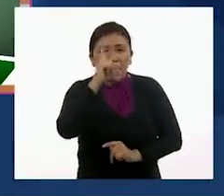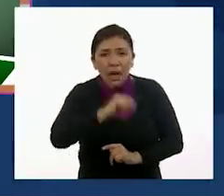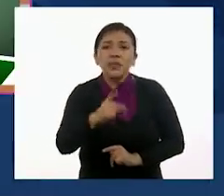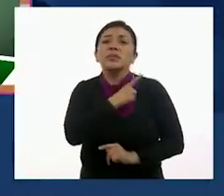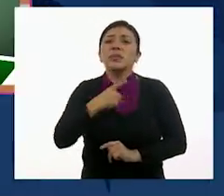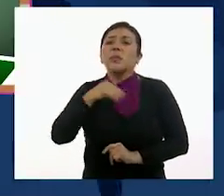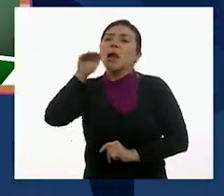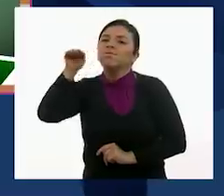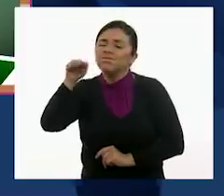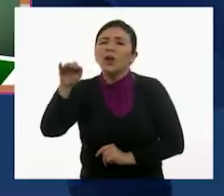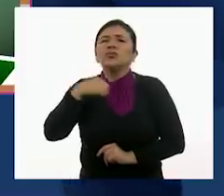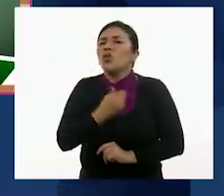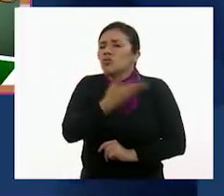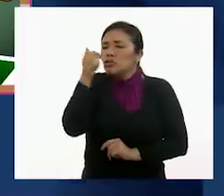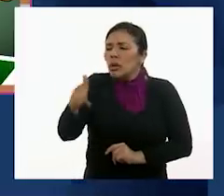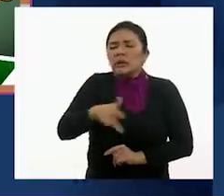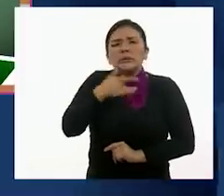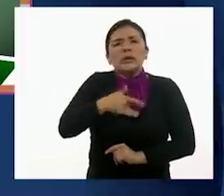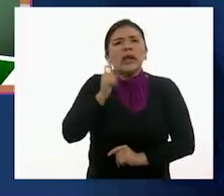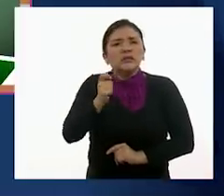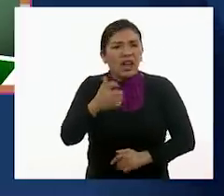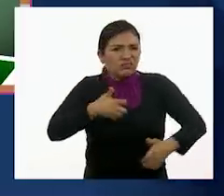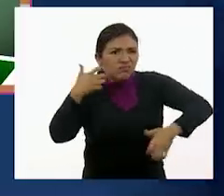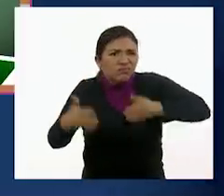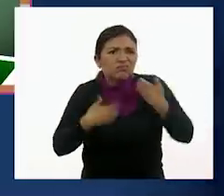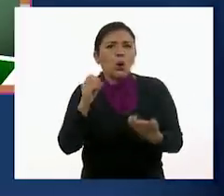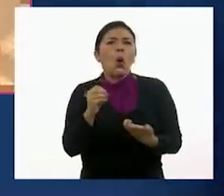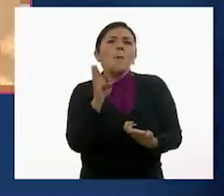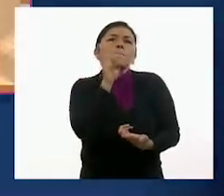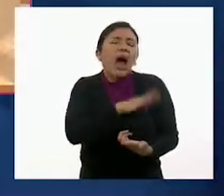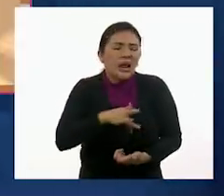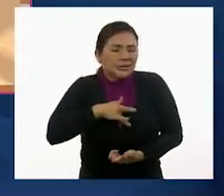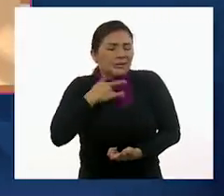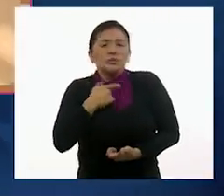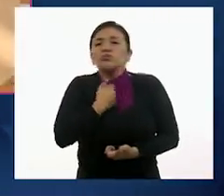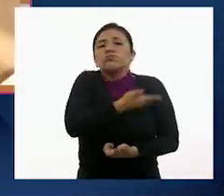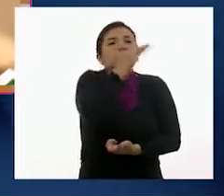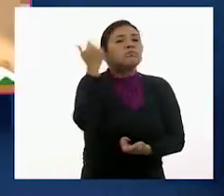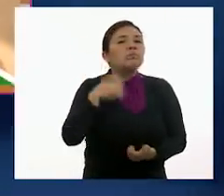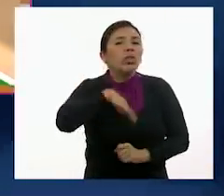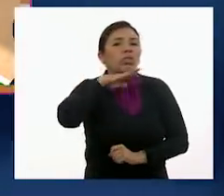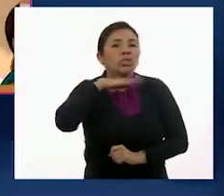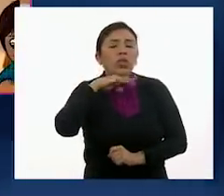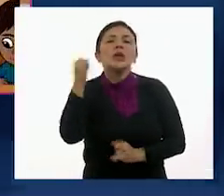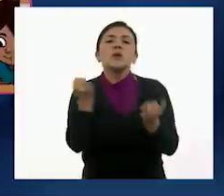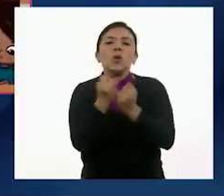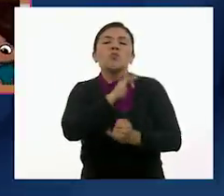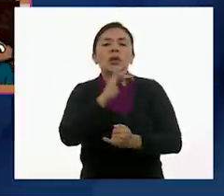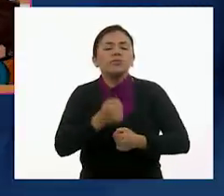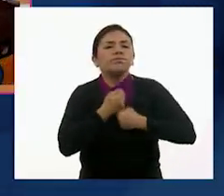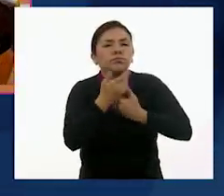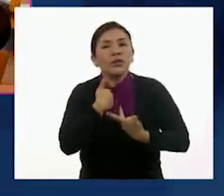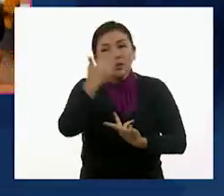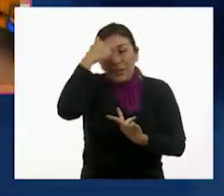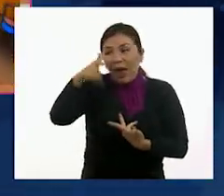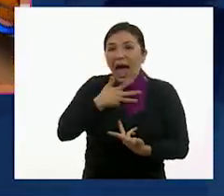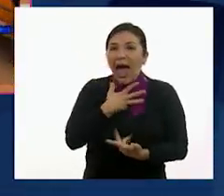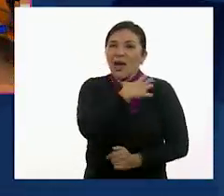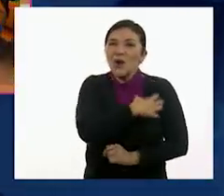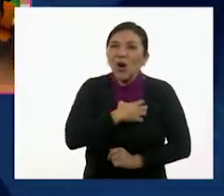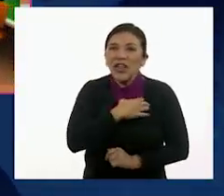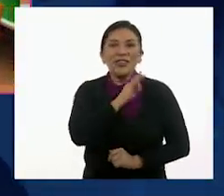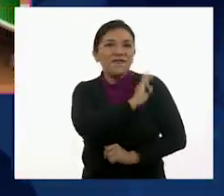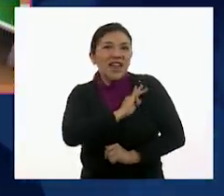no sabemos cómo te sientes, si te hacemos enojar o te hacemos sentir mal. Y también puedes expresarte para que sepamos si estás feliz, triste